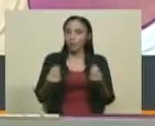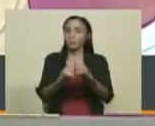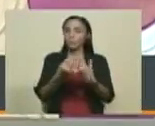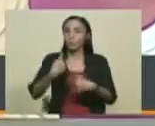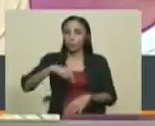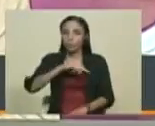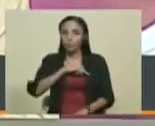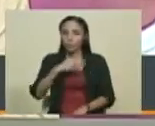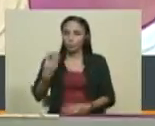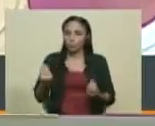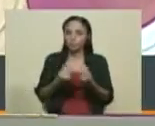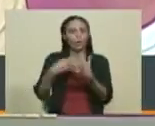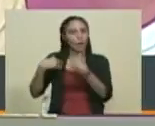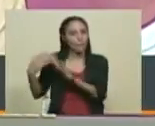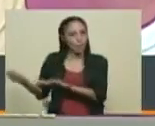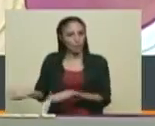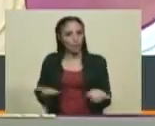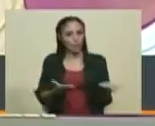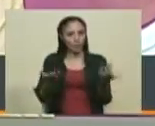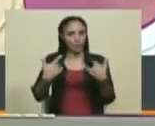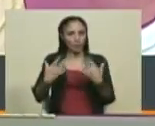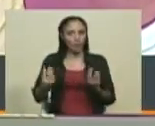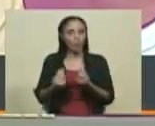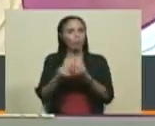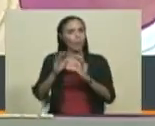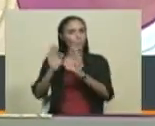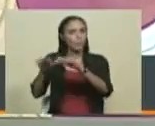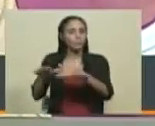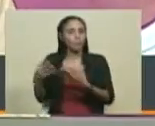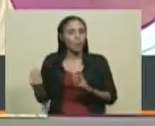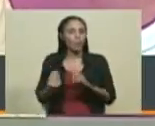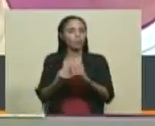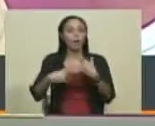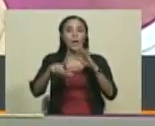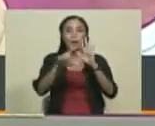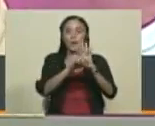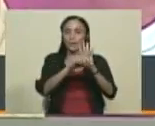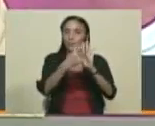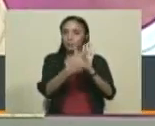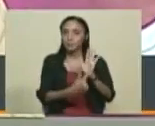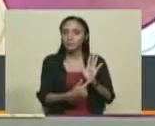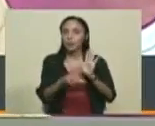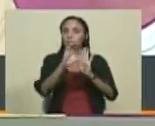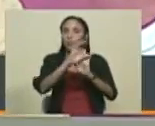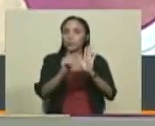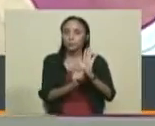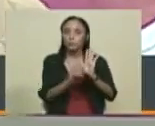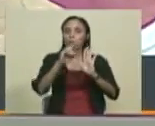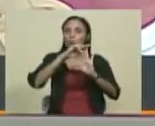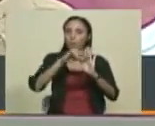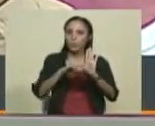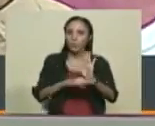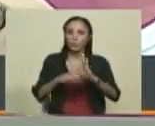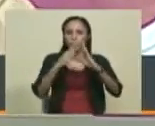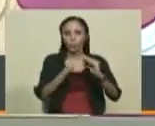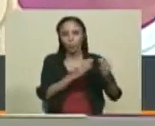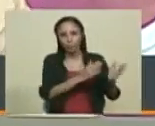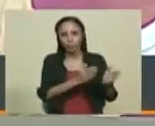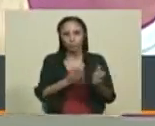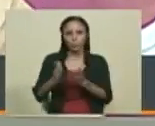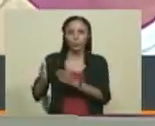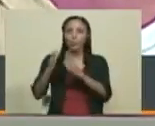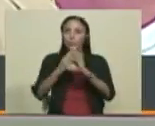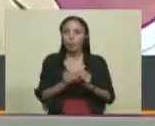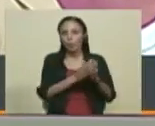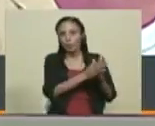siempre le diré bienvenido, cumpliendo las leyes, la Constitución, cumpliendo las reglas de juego